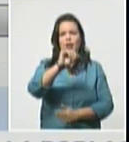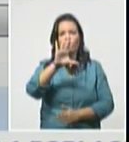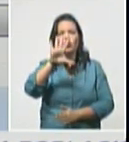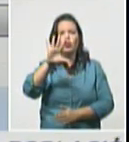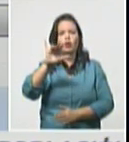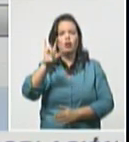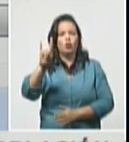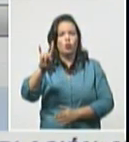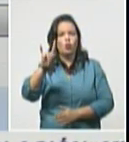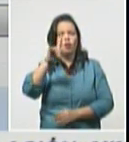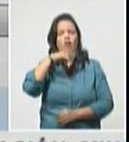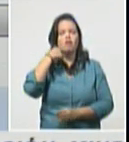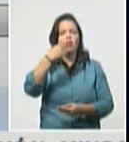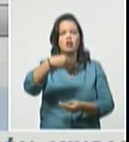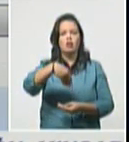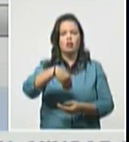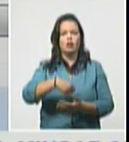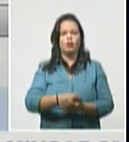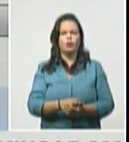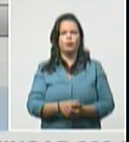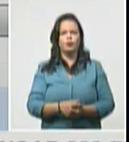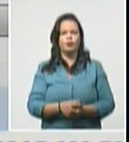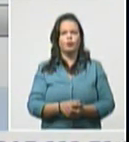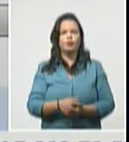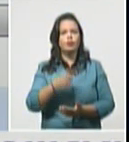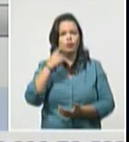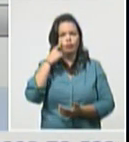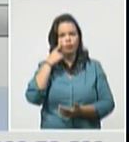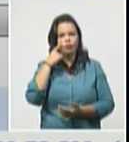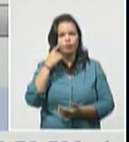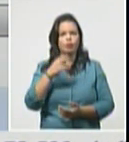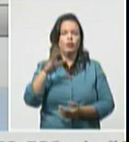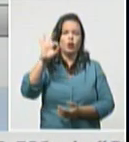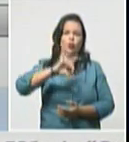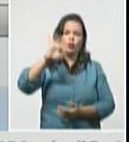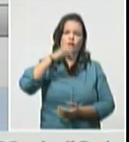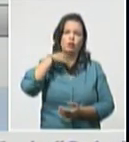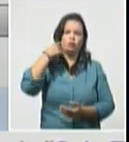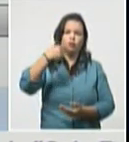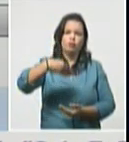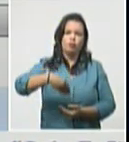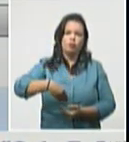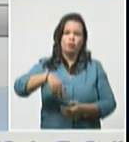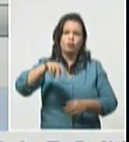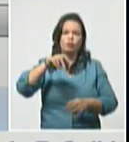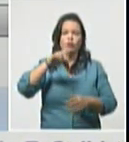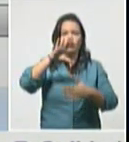294.659 fallecidos, lo cual da una letalidad en la región de las Américas de